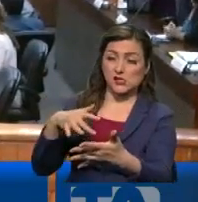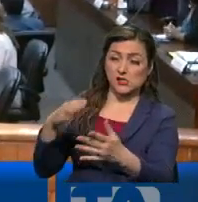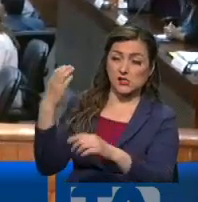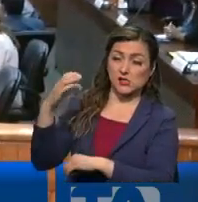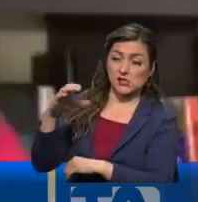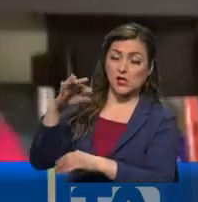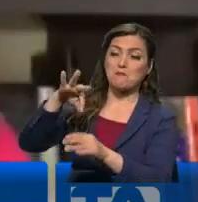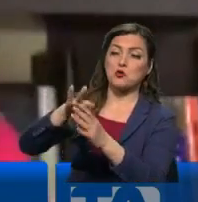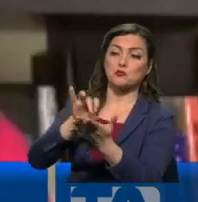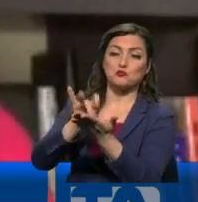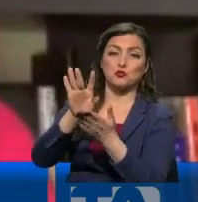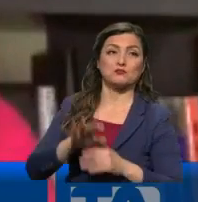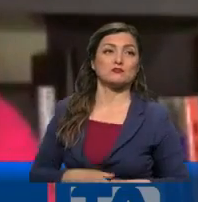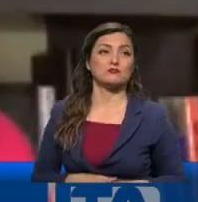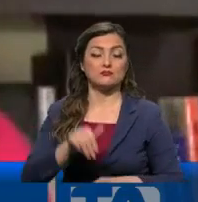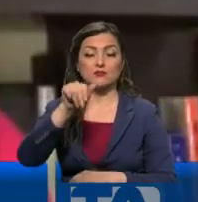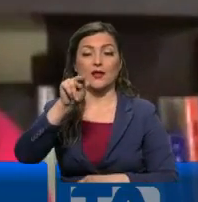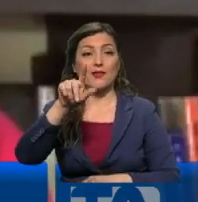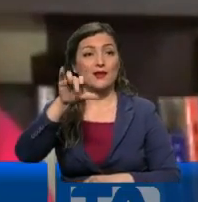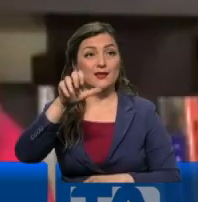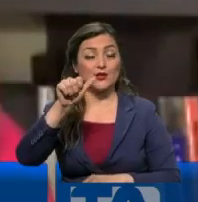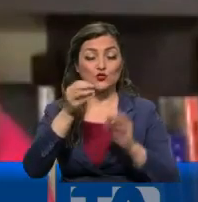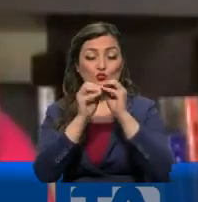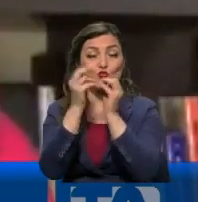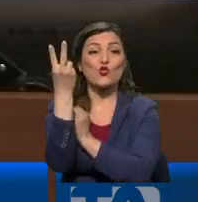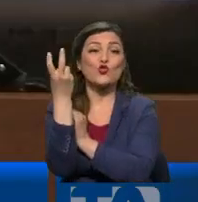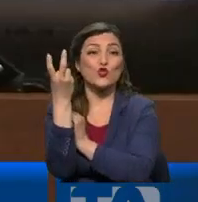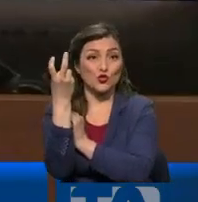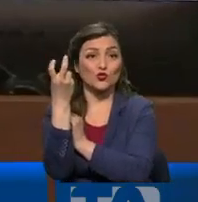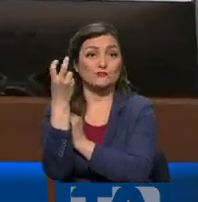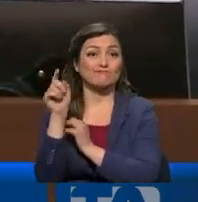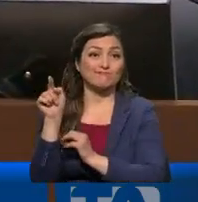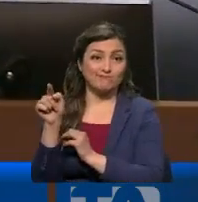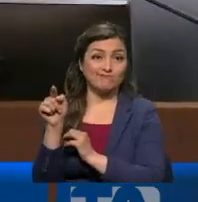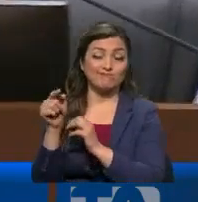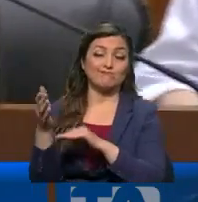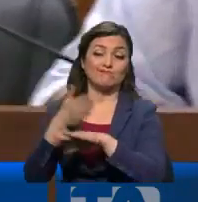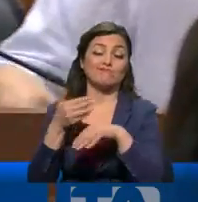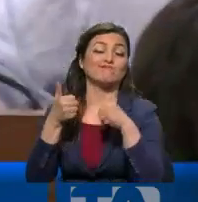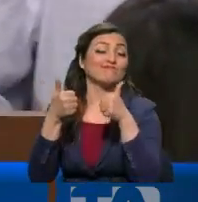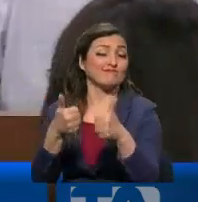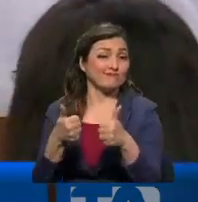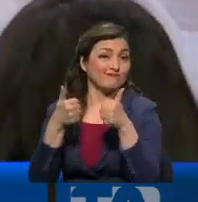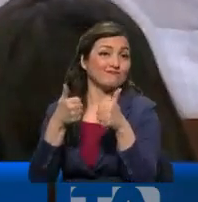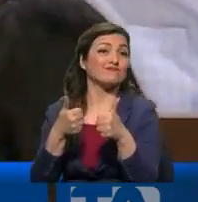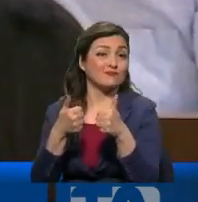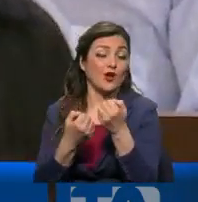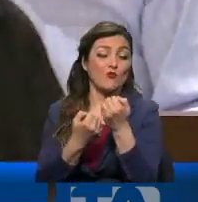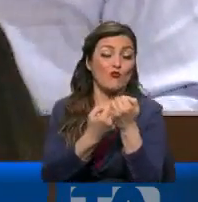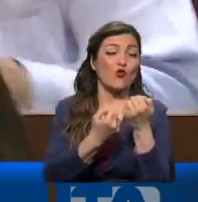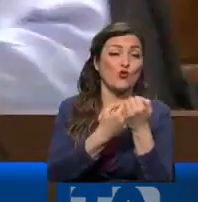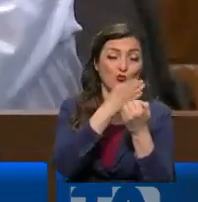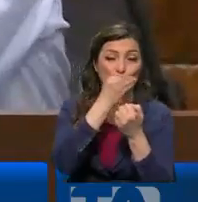su remoción, mientras Analía Ledesma, de la Izquierda Democrática, aparece como precandidata, pero con apoyo